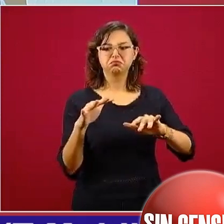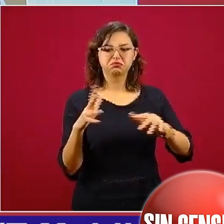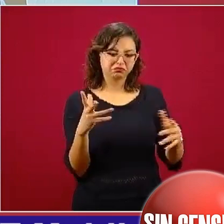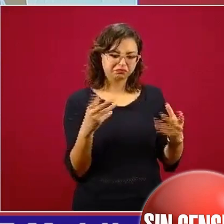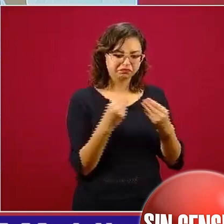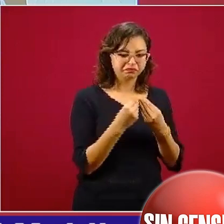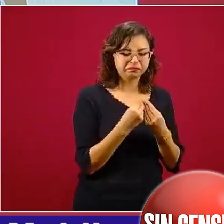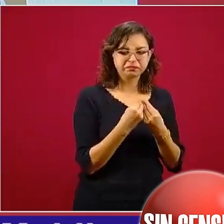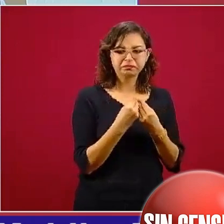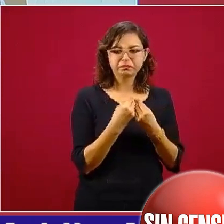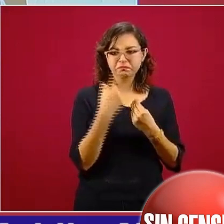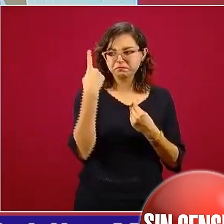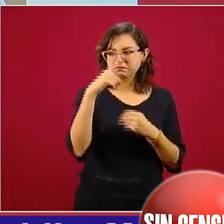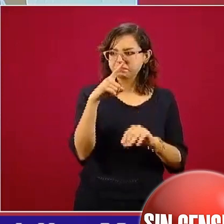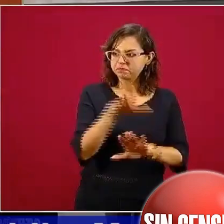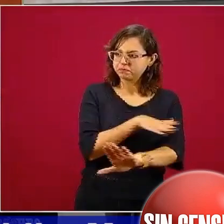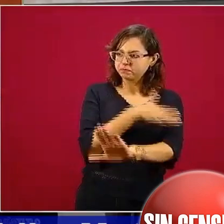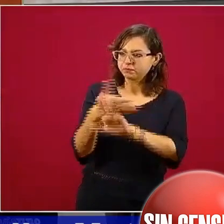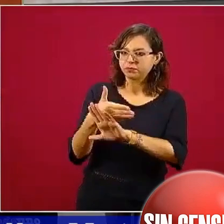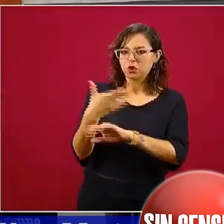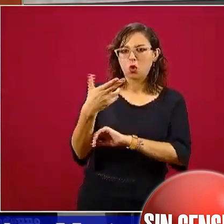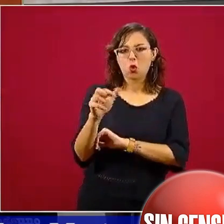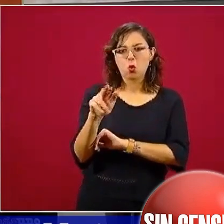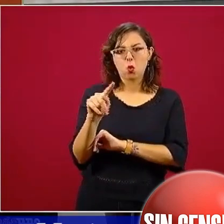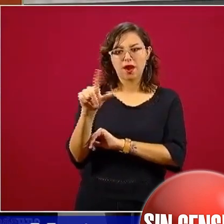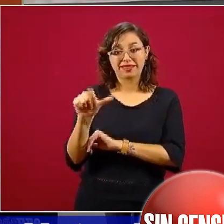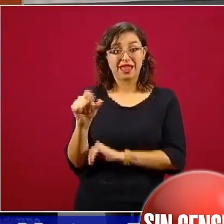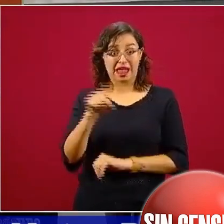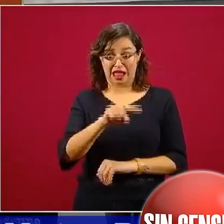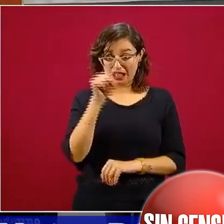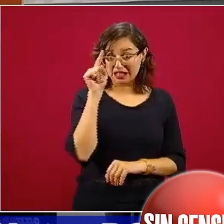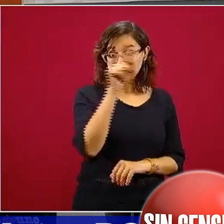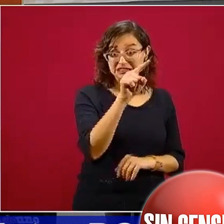Huerta. Y ahí en esa hacienda de Guadalupe